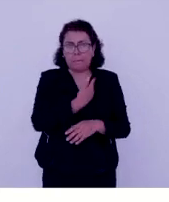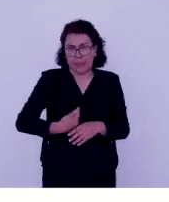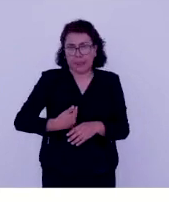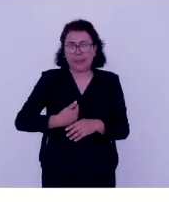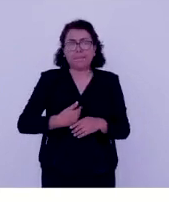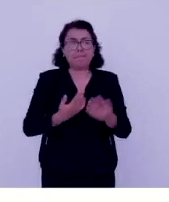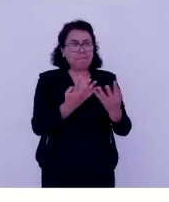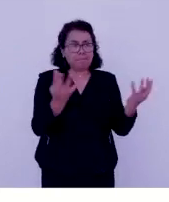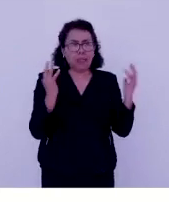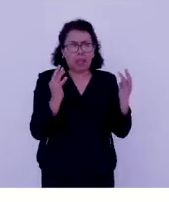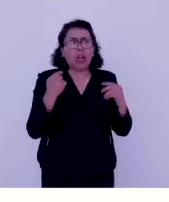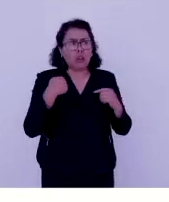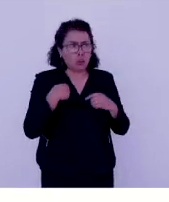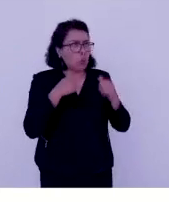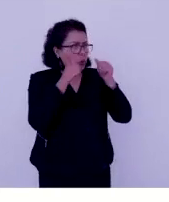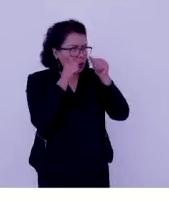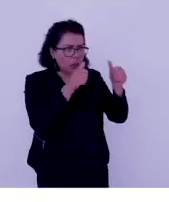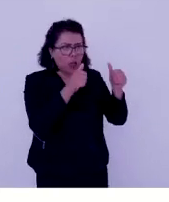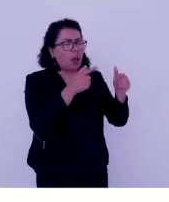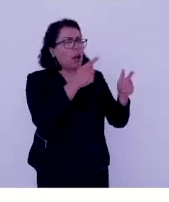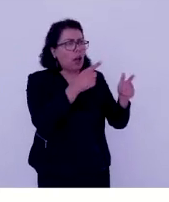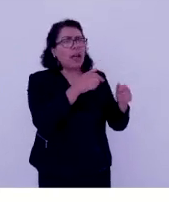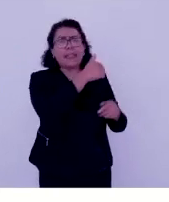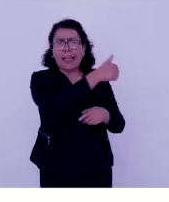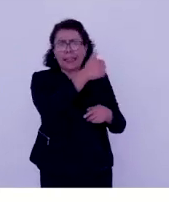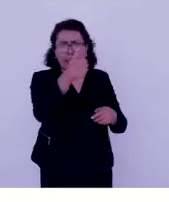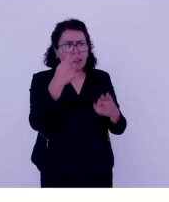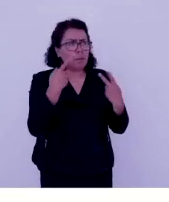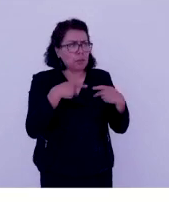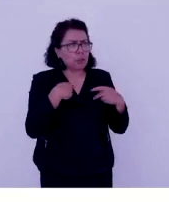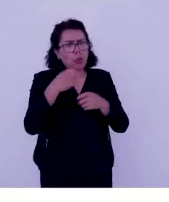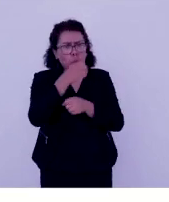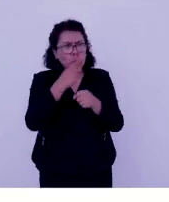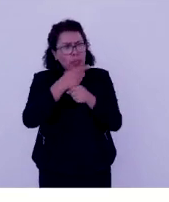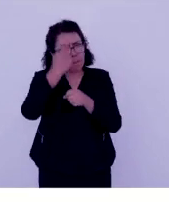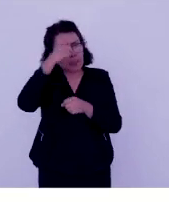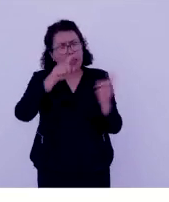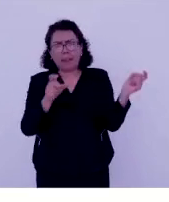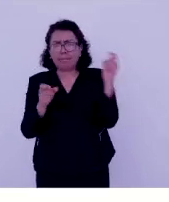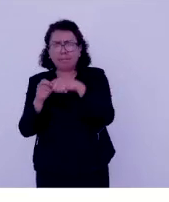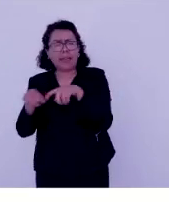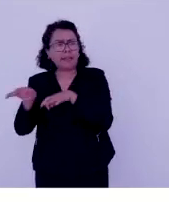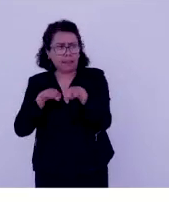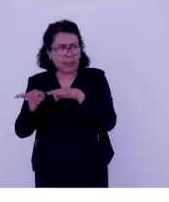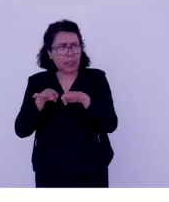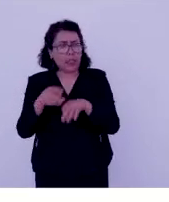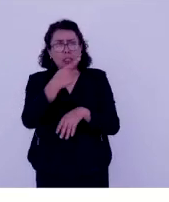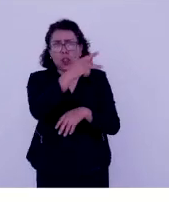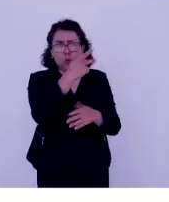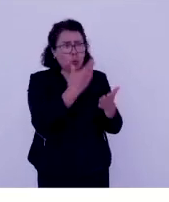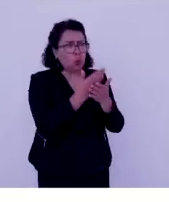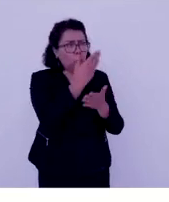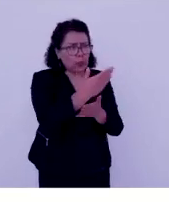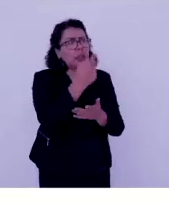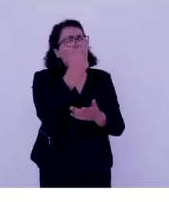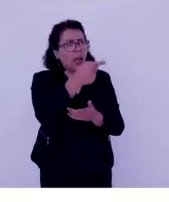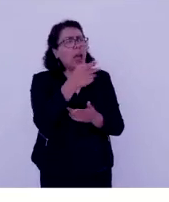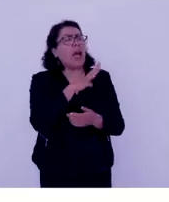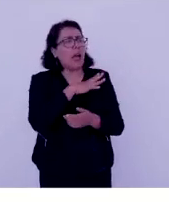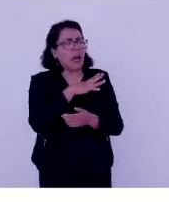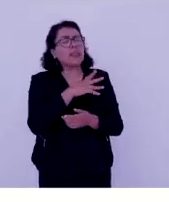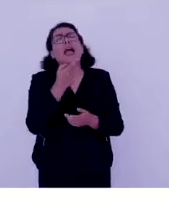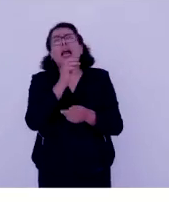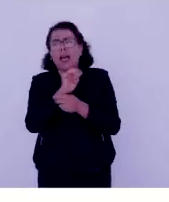les he ofrecido el total respeto de las plazas de sindicalizados y la apertura para recibir sus prop estas En beneficio de nuestros compañeros A los